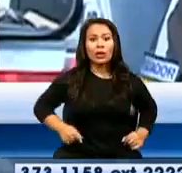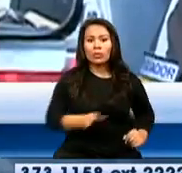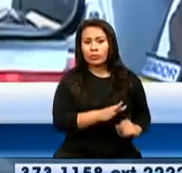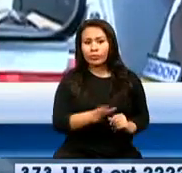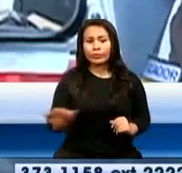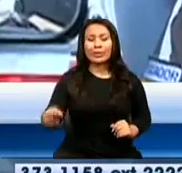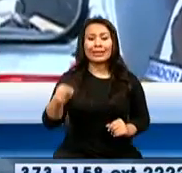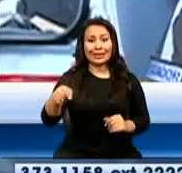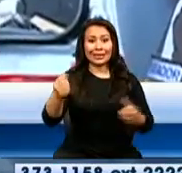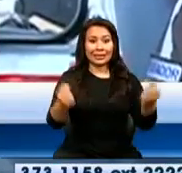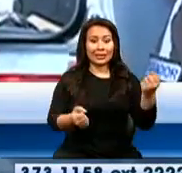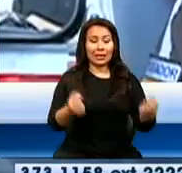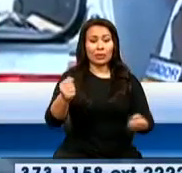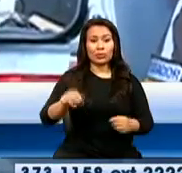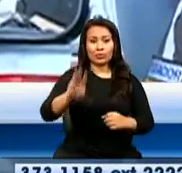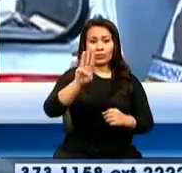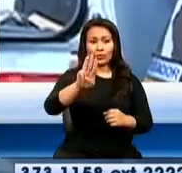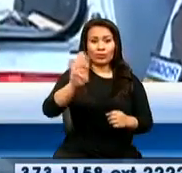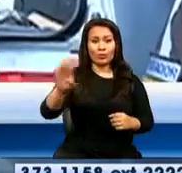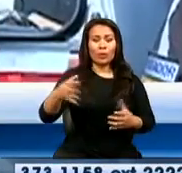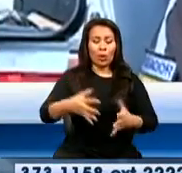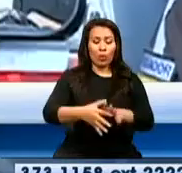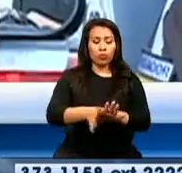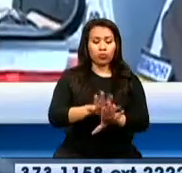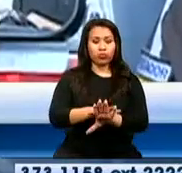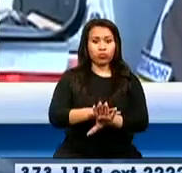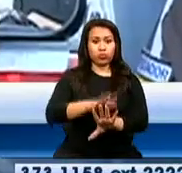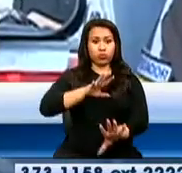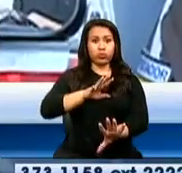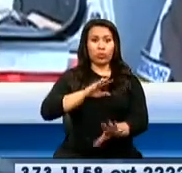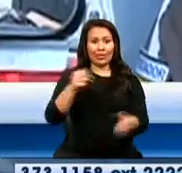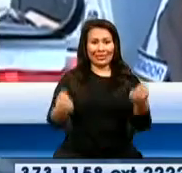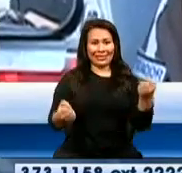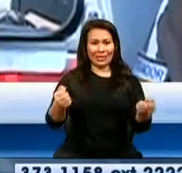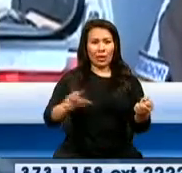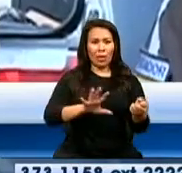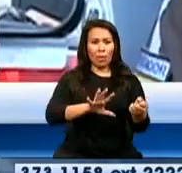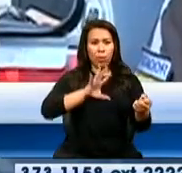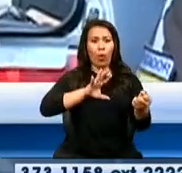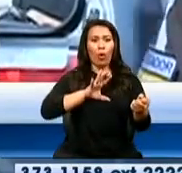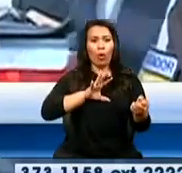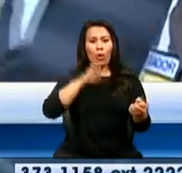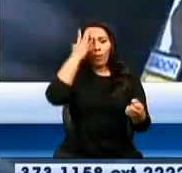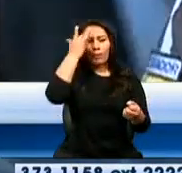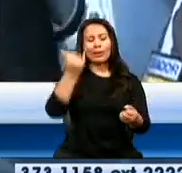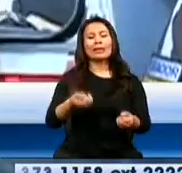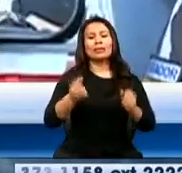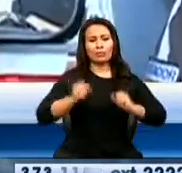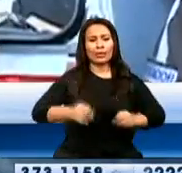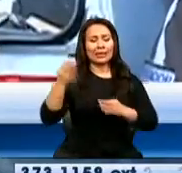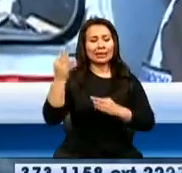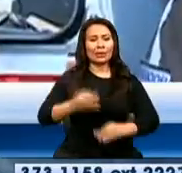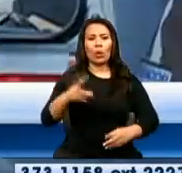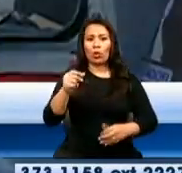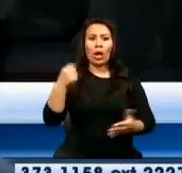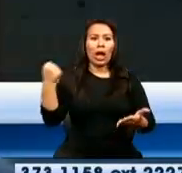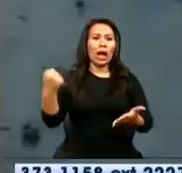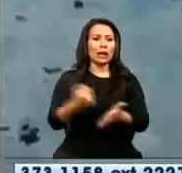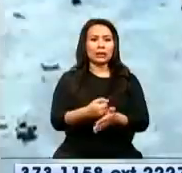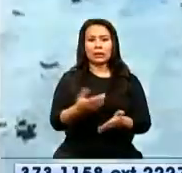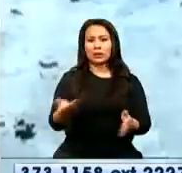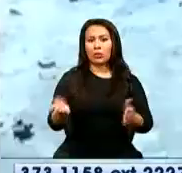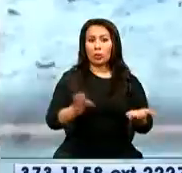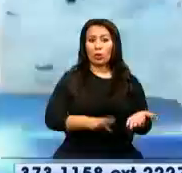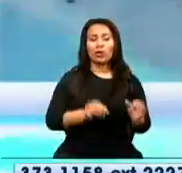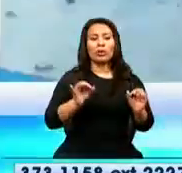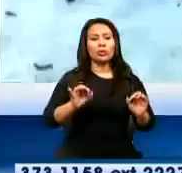vehículo Volkswagen están activados los airbags, los que supieron activar las seguridades para que no produzcan mayores daños.